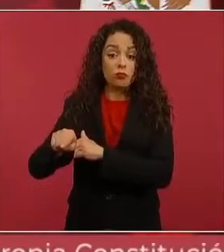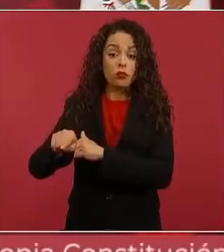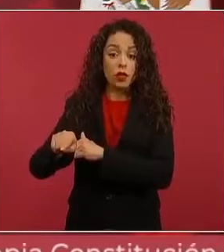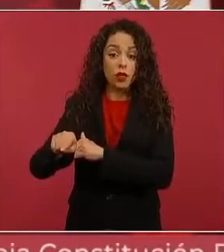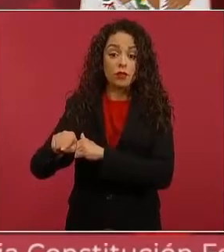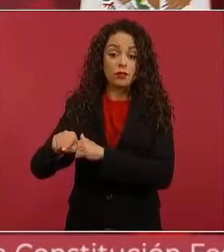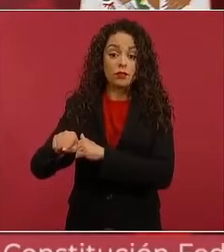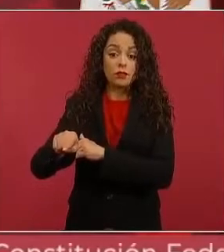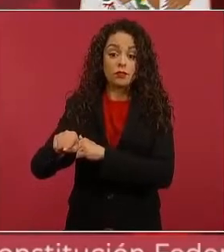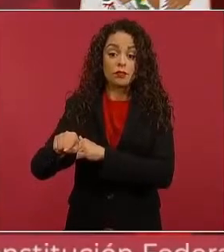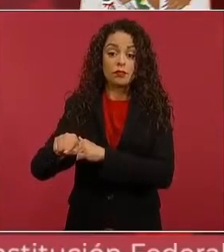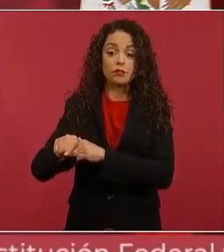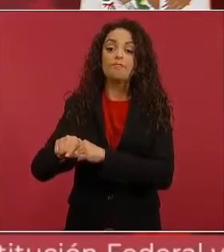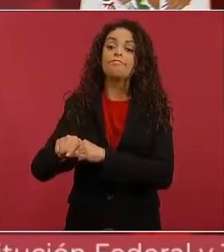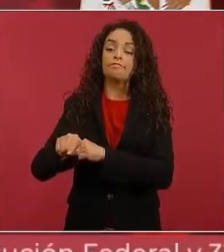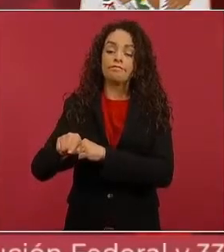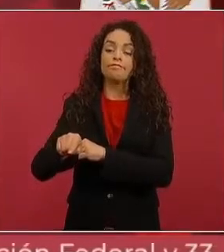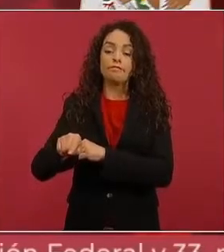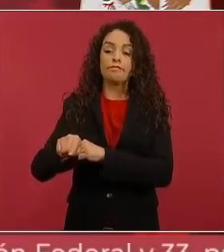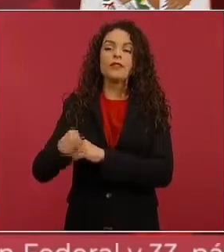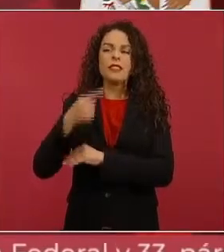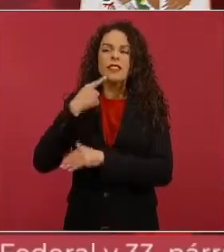no quieren que Pemex